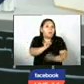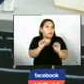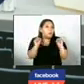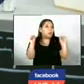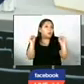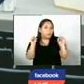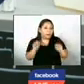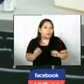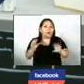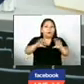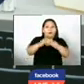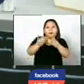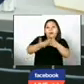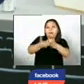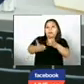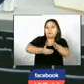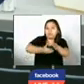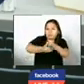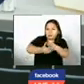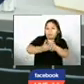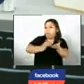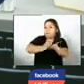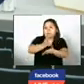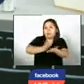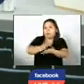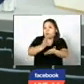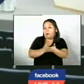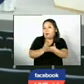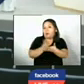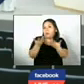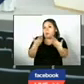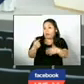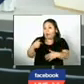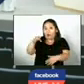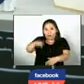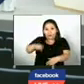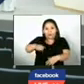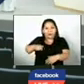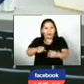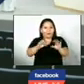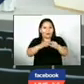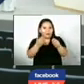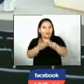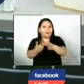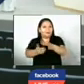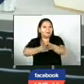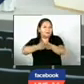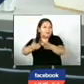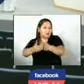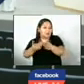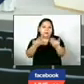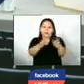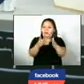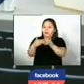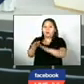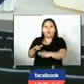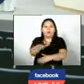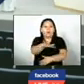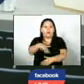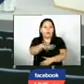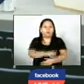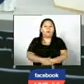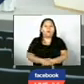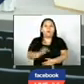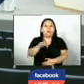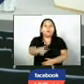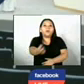poder iniciar ya con las clases que iniciaron este día en diferentes centros educativos esta es parte de